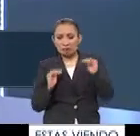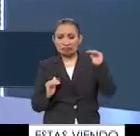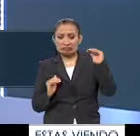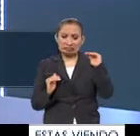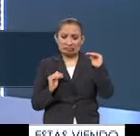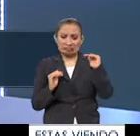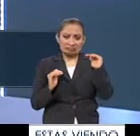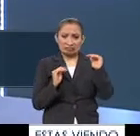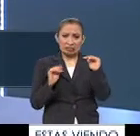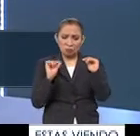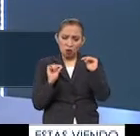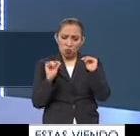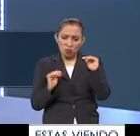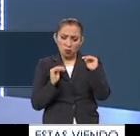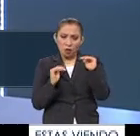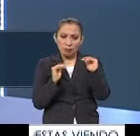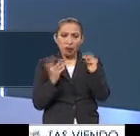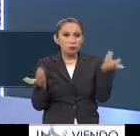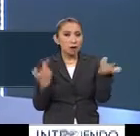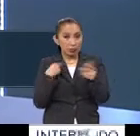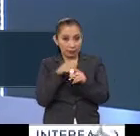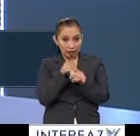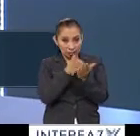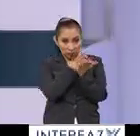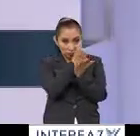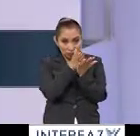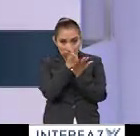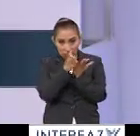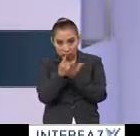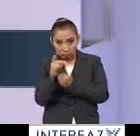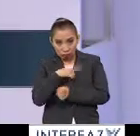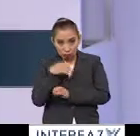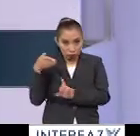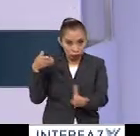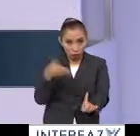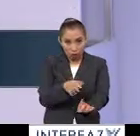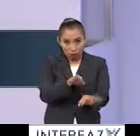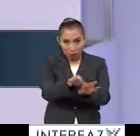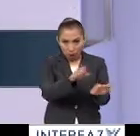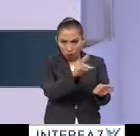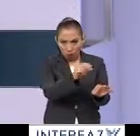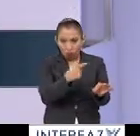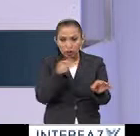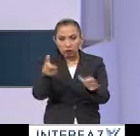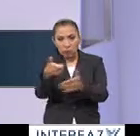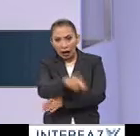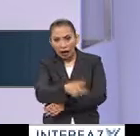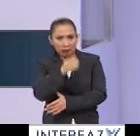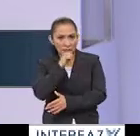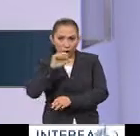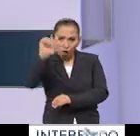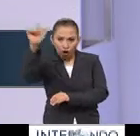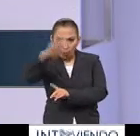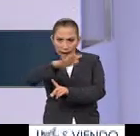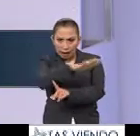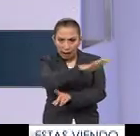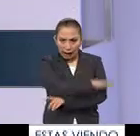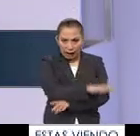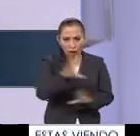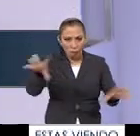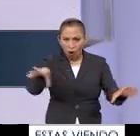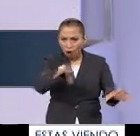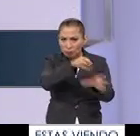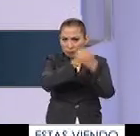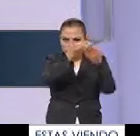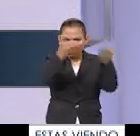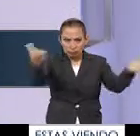género. ¿Y cómo lo hacemos? En varios rubros, ¿no? No solo en lo laboral, en lo salarial. No, claro. Estamos hablando de un concepto mucho